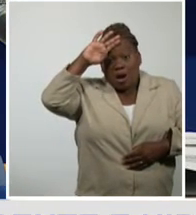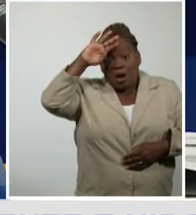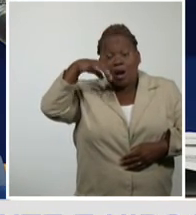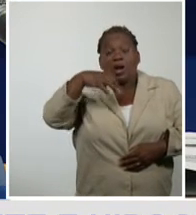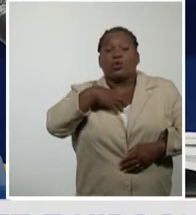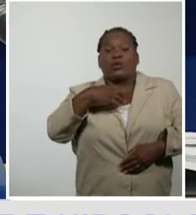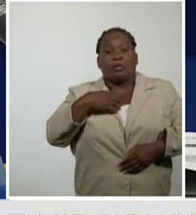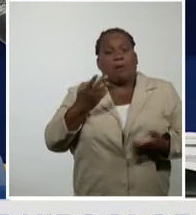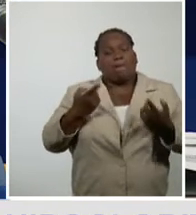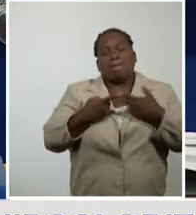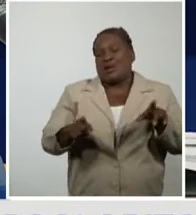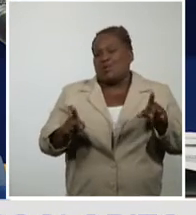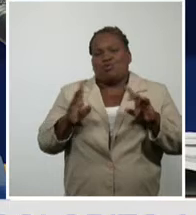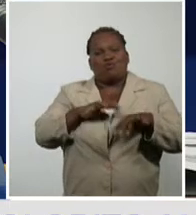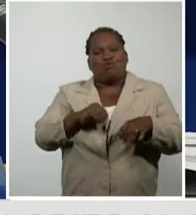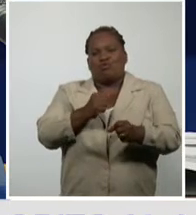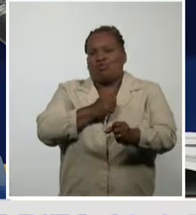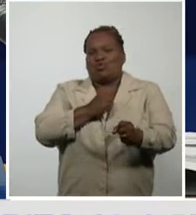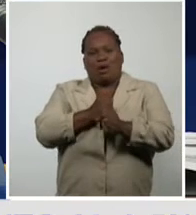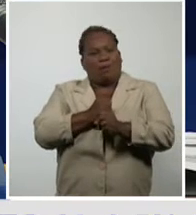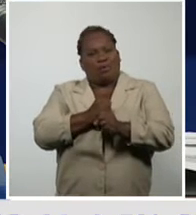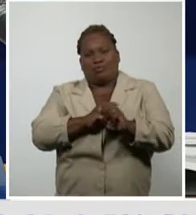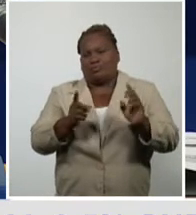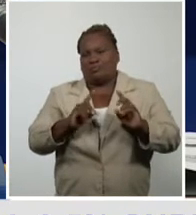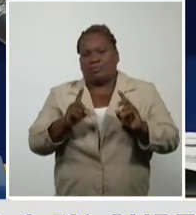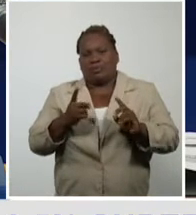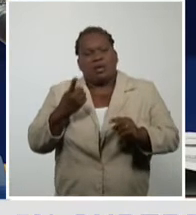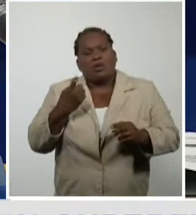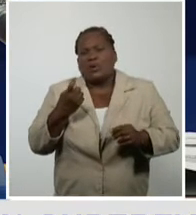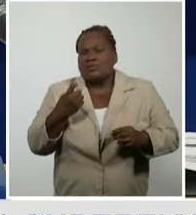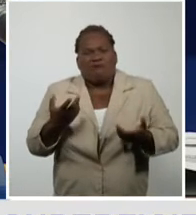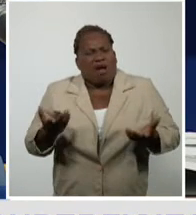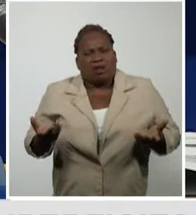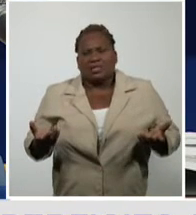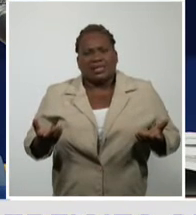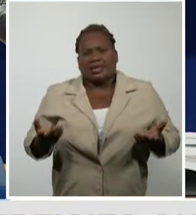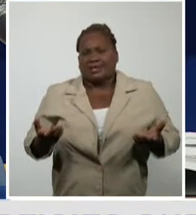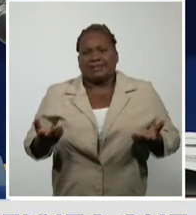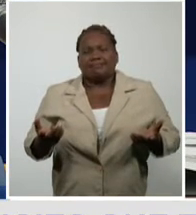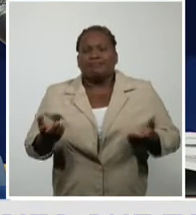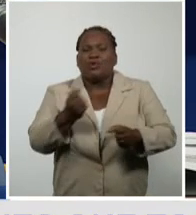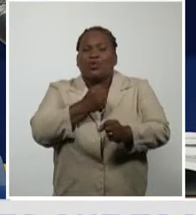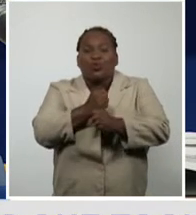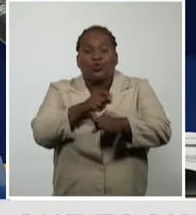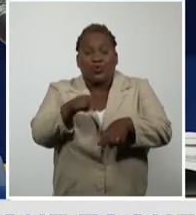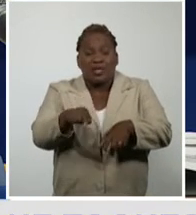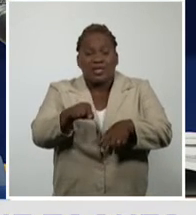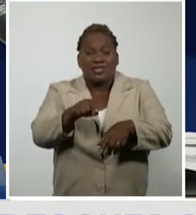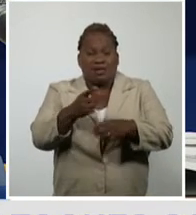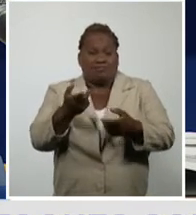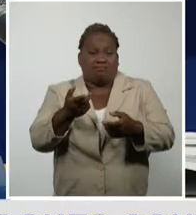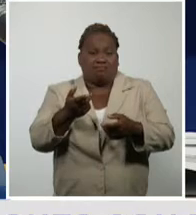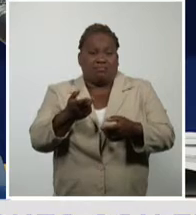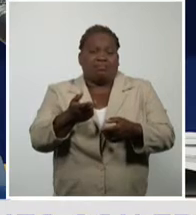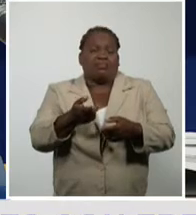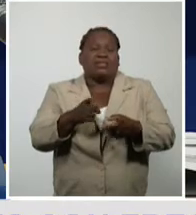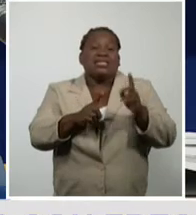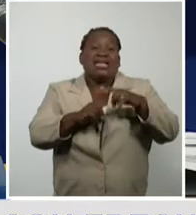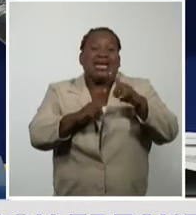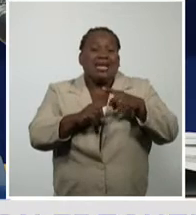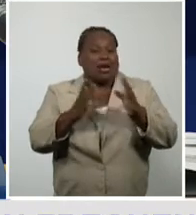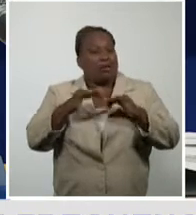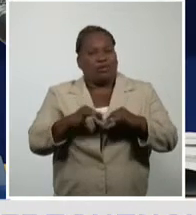utilizamos, porque realmente no nos ha sido necesario su utilización. Además de que tratamos de usar